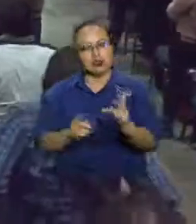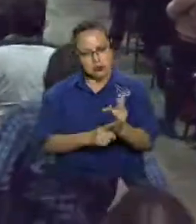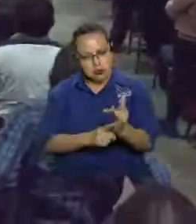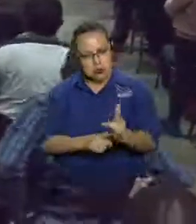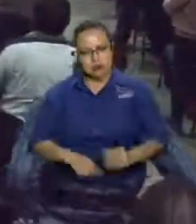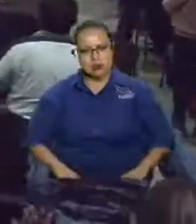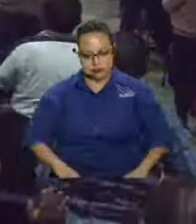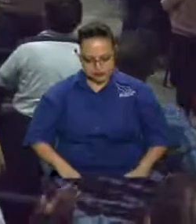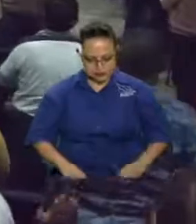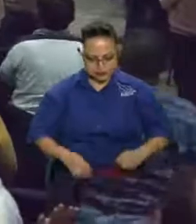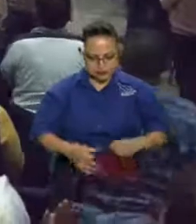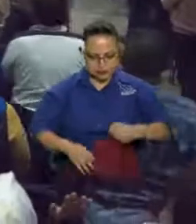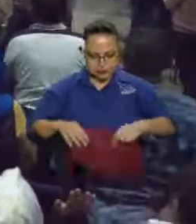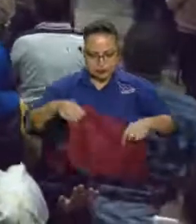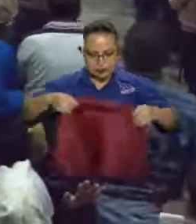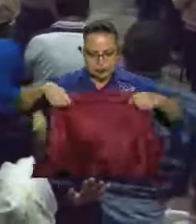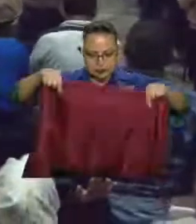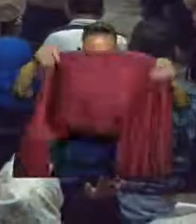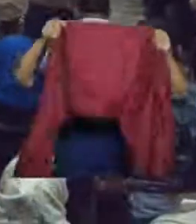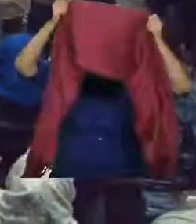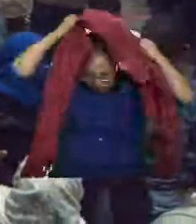Yo, en el nombre de Jesús,